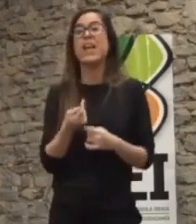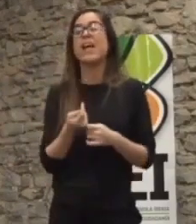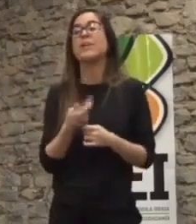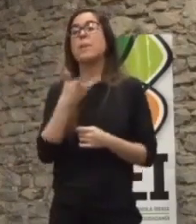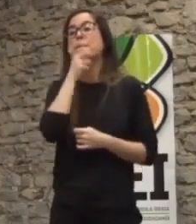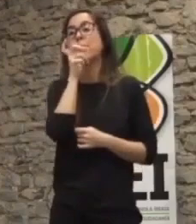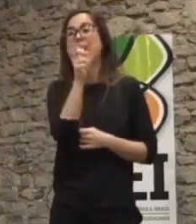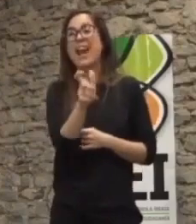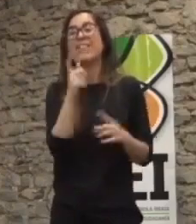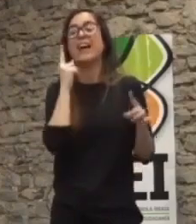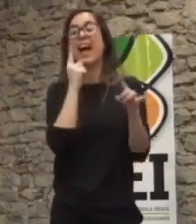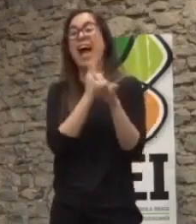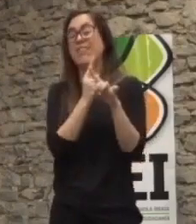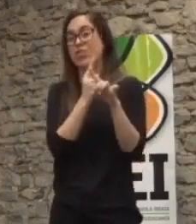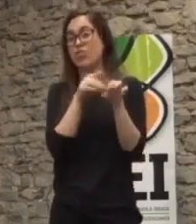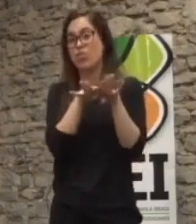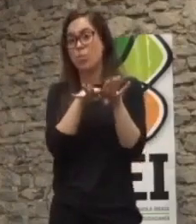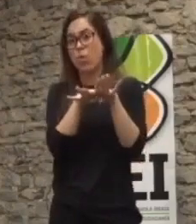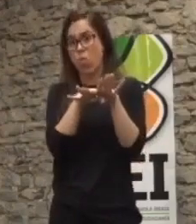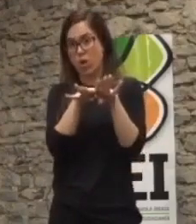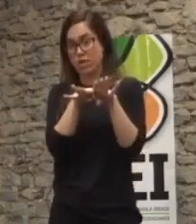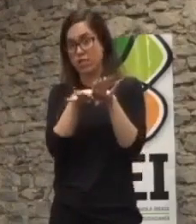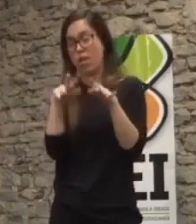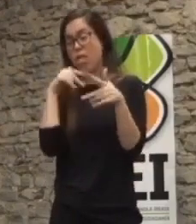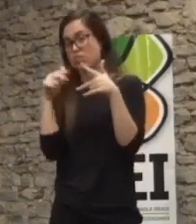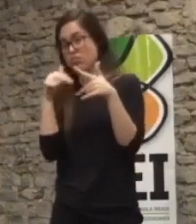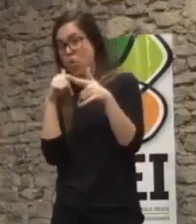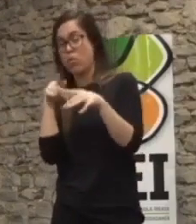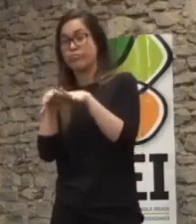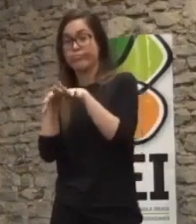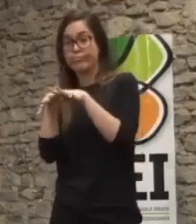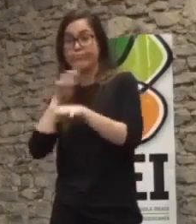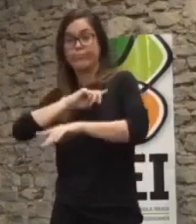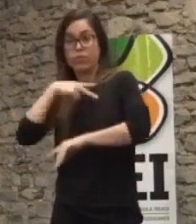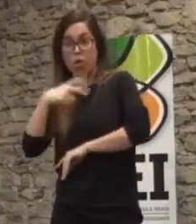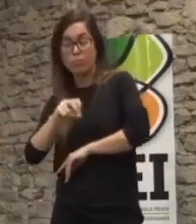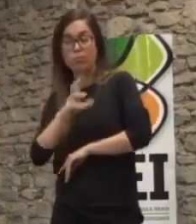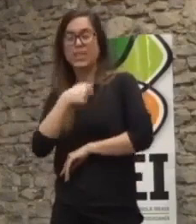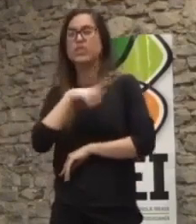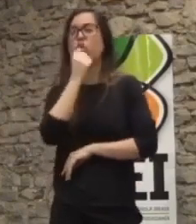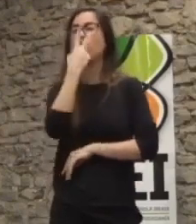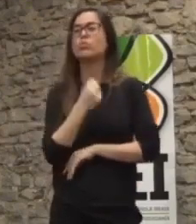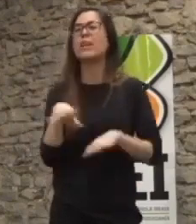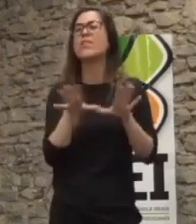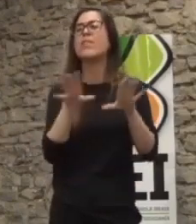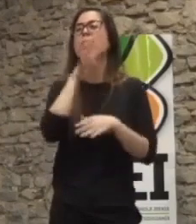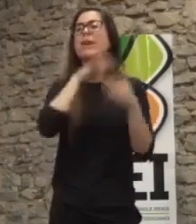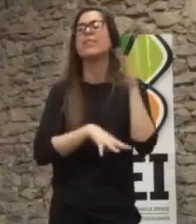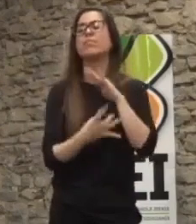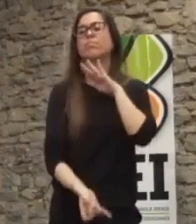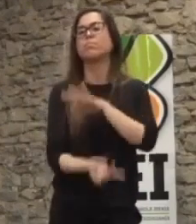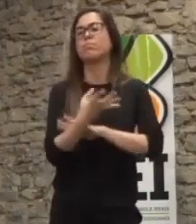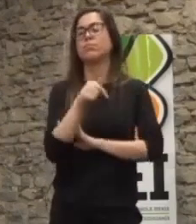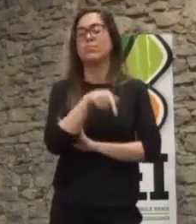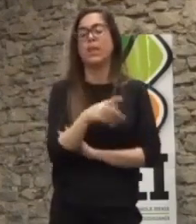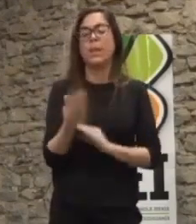antirrumores, su versión en euskera, zurrumurruriquez, viene o nace en Barcelona en el año 2010, dentro de su plan